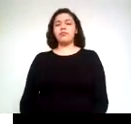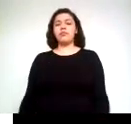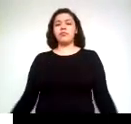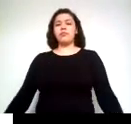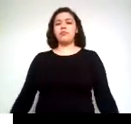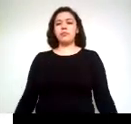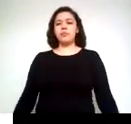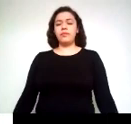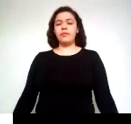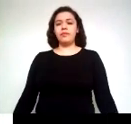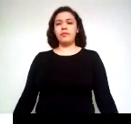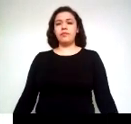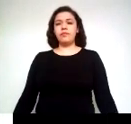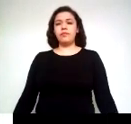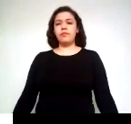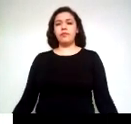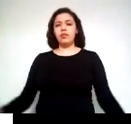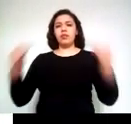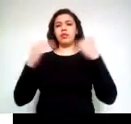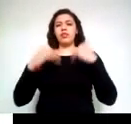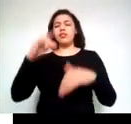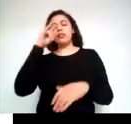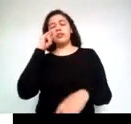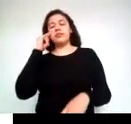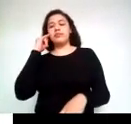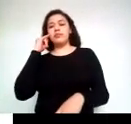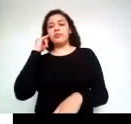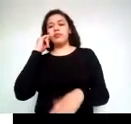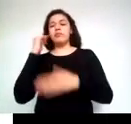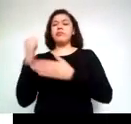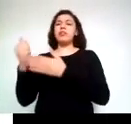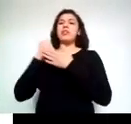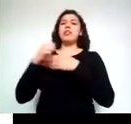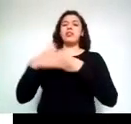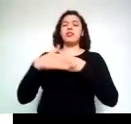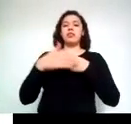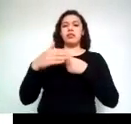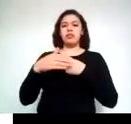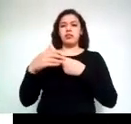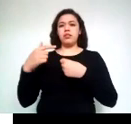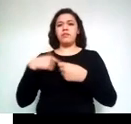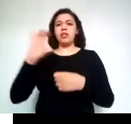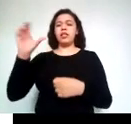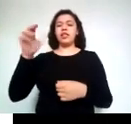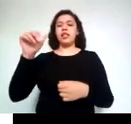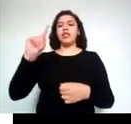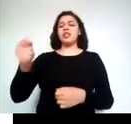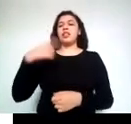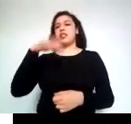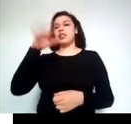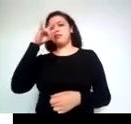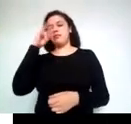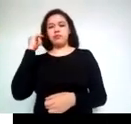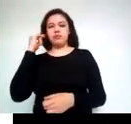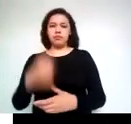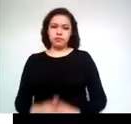Después, ay, no logro ver. ¿Me puedes ayudar a leer las siguientes porque con el chat? Sí, claro.